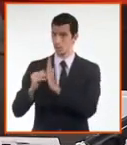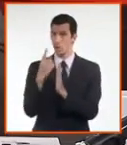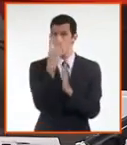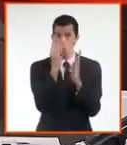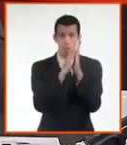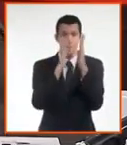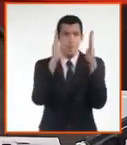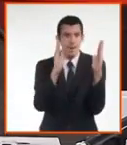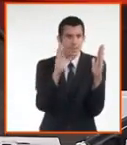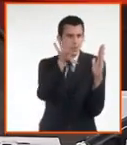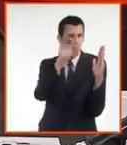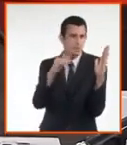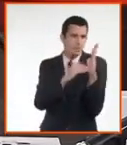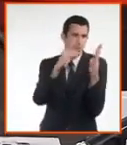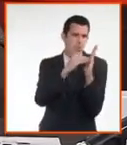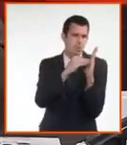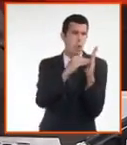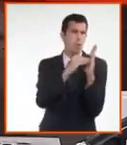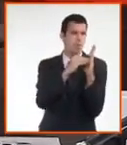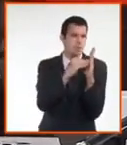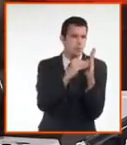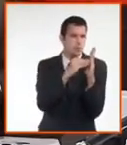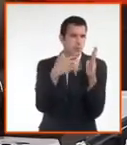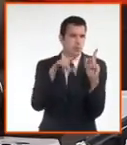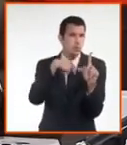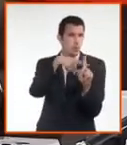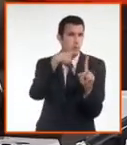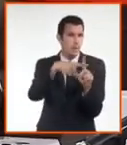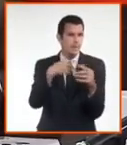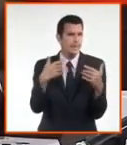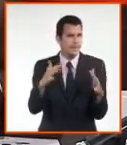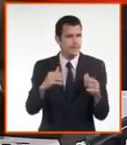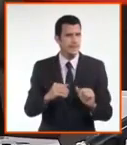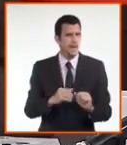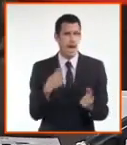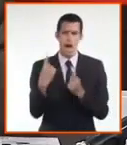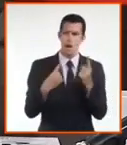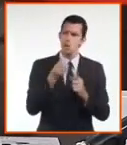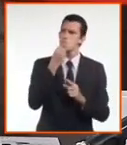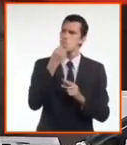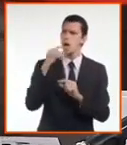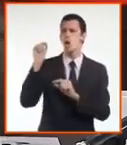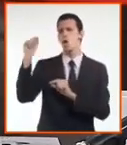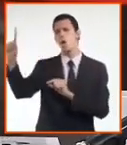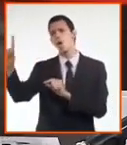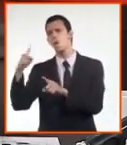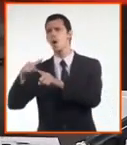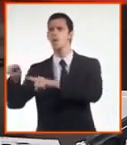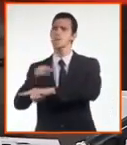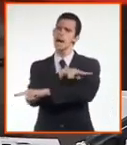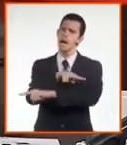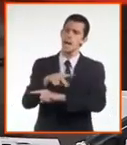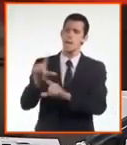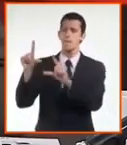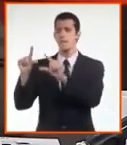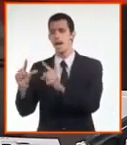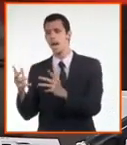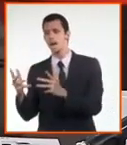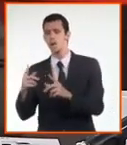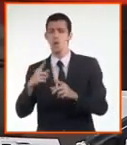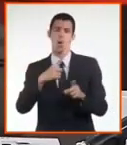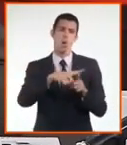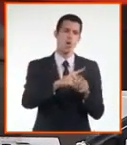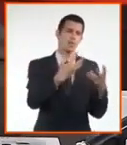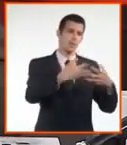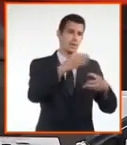hay una van cantidad que se importa y otra que se produce nacionalmente entonces son de las cosas que hemos tenido que